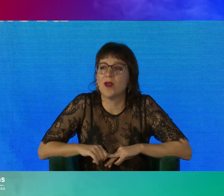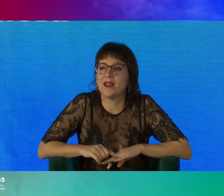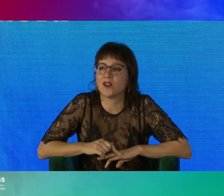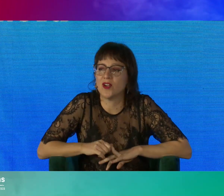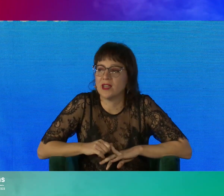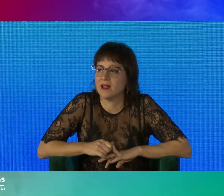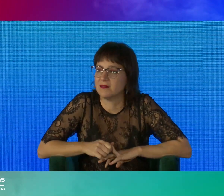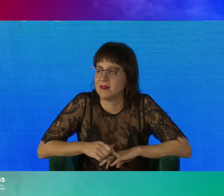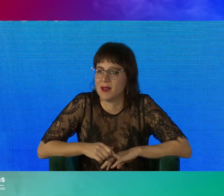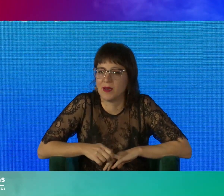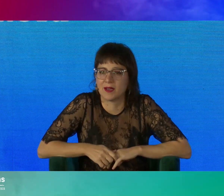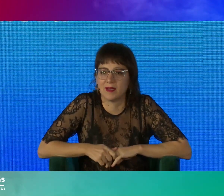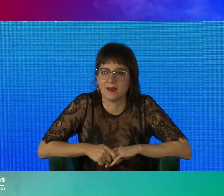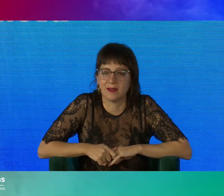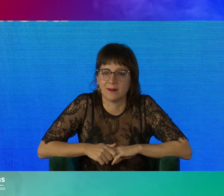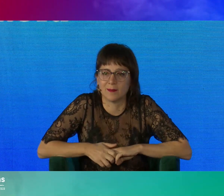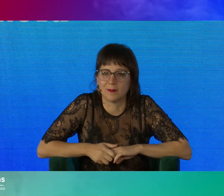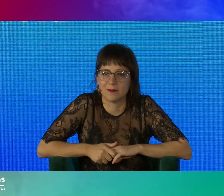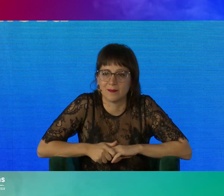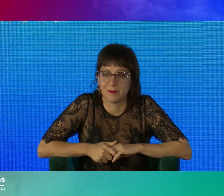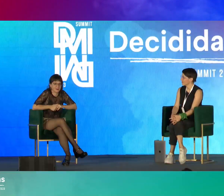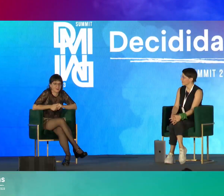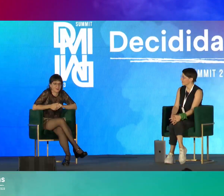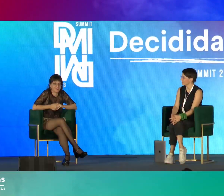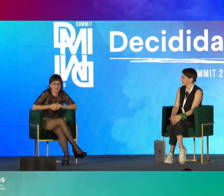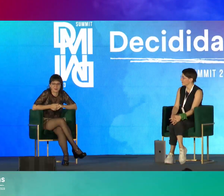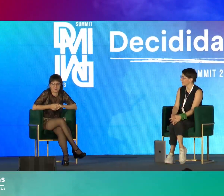¿Cuántas hubo en la historia en América Latina?